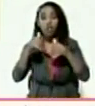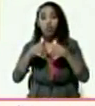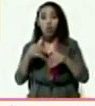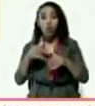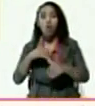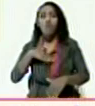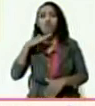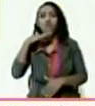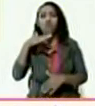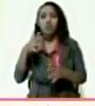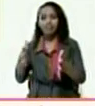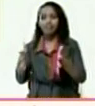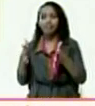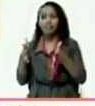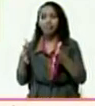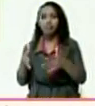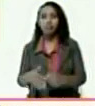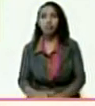ganar.